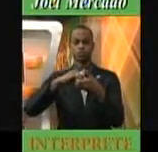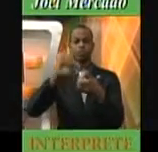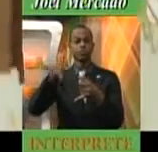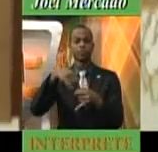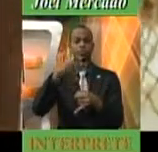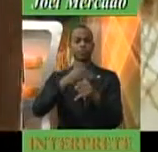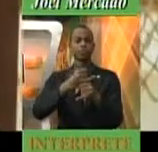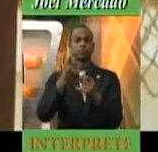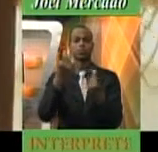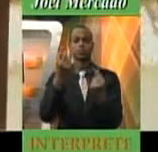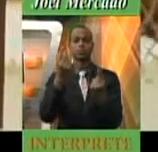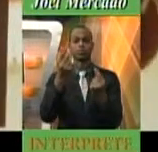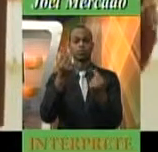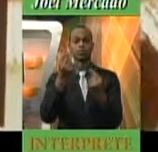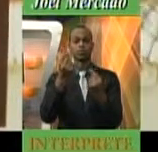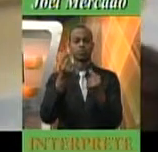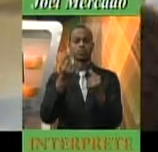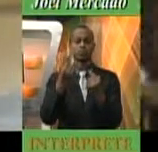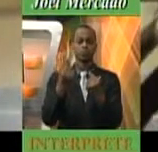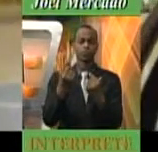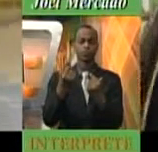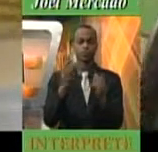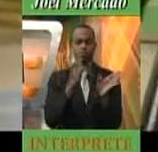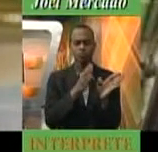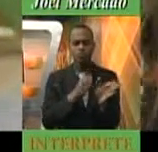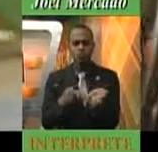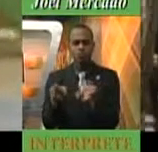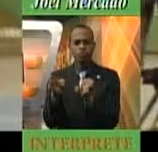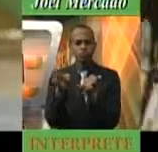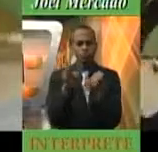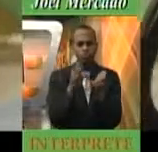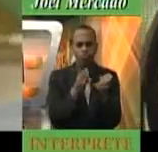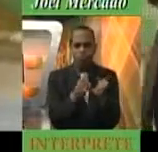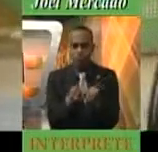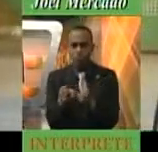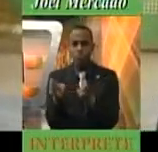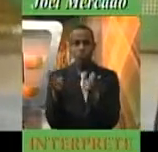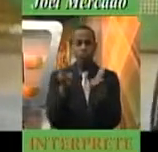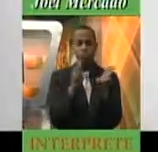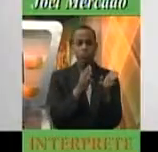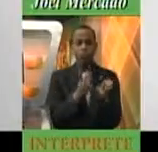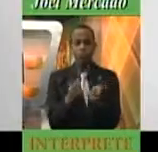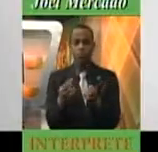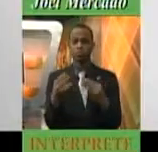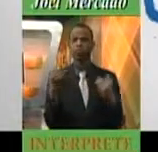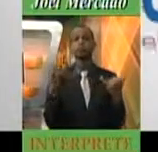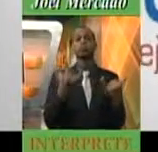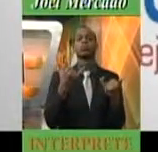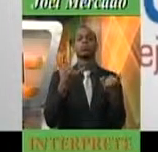que prioriza el tema de la planificación. Es decir, hoy vamos a hablar acá